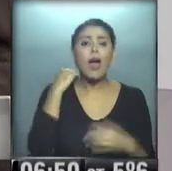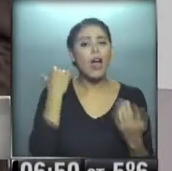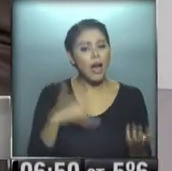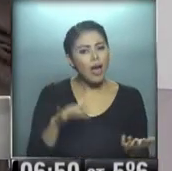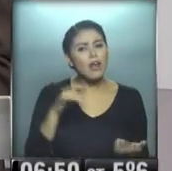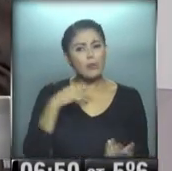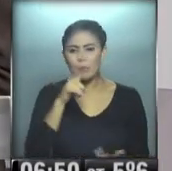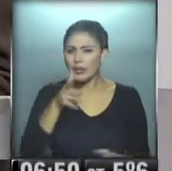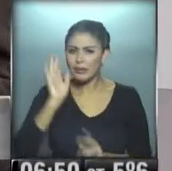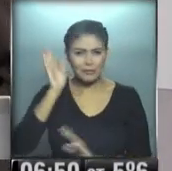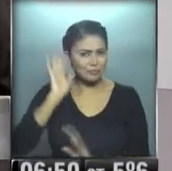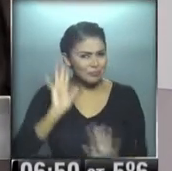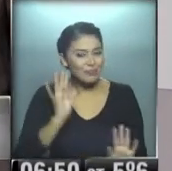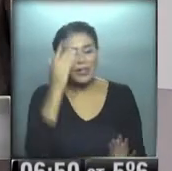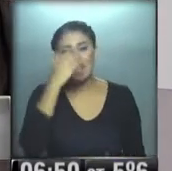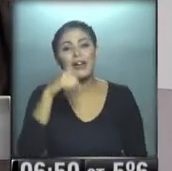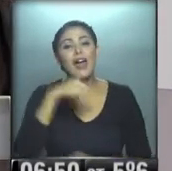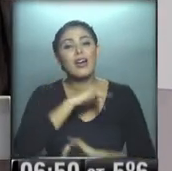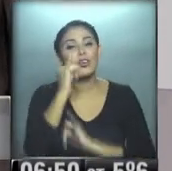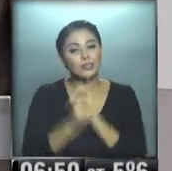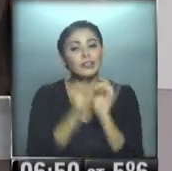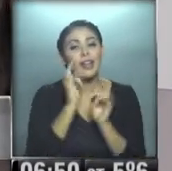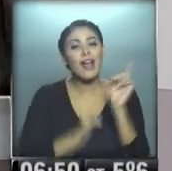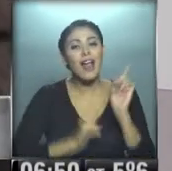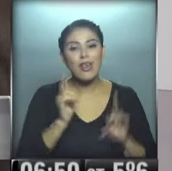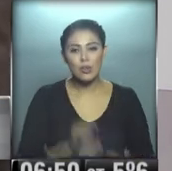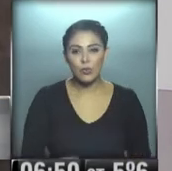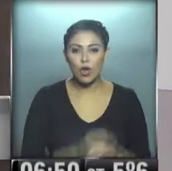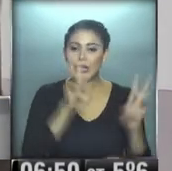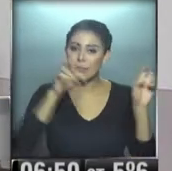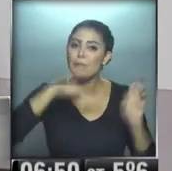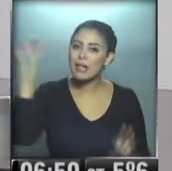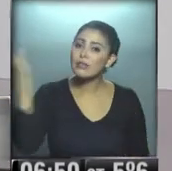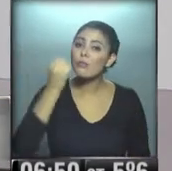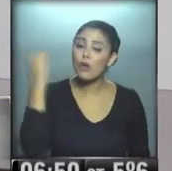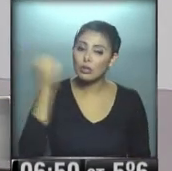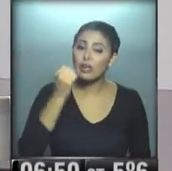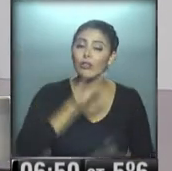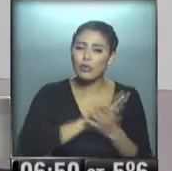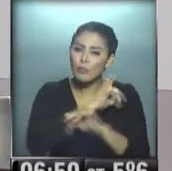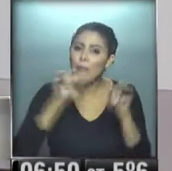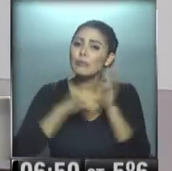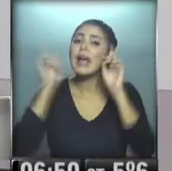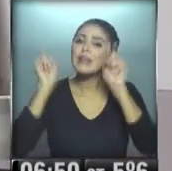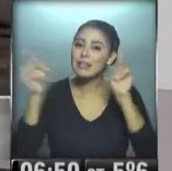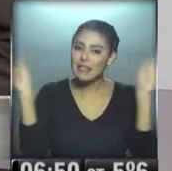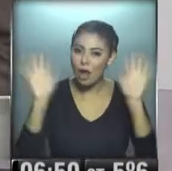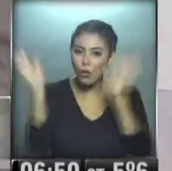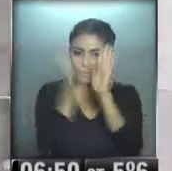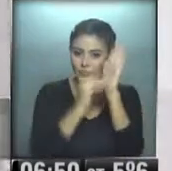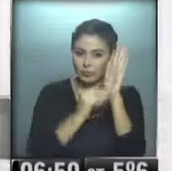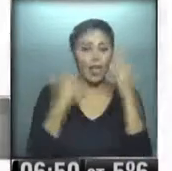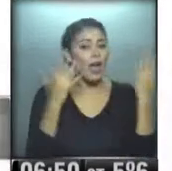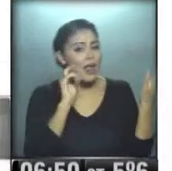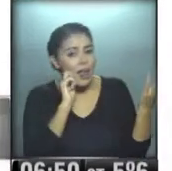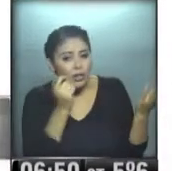de largo, que es diferente. Pero bien, vamos a repasar algunos de los temas destacados que tienen que ver con la información, pero también con los saluditos. Ay, qué de cada